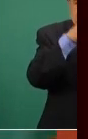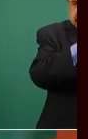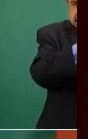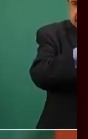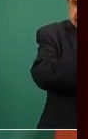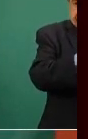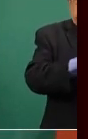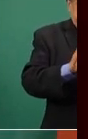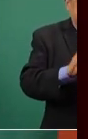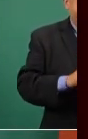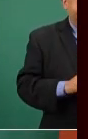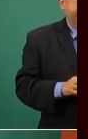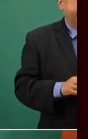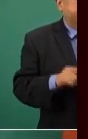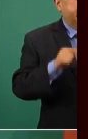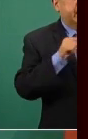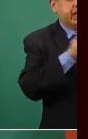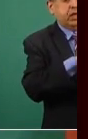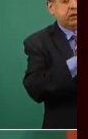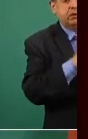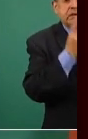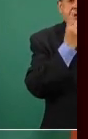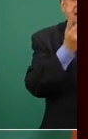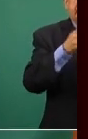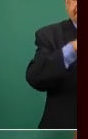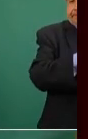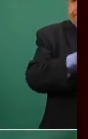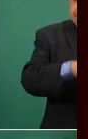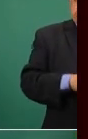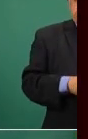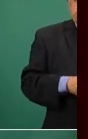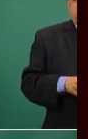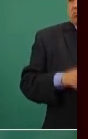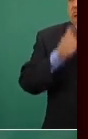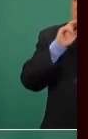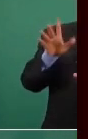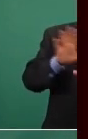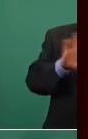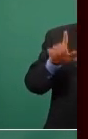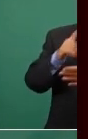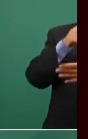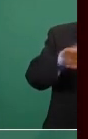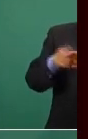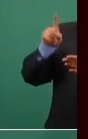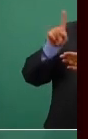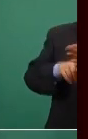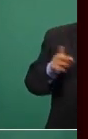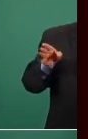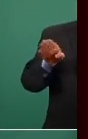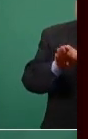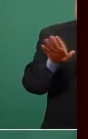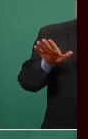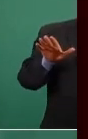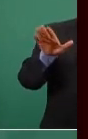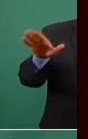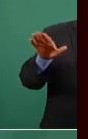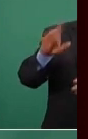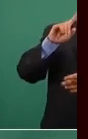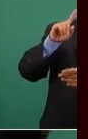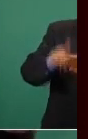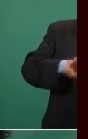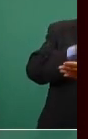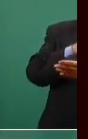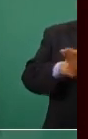hablan de que se cancele el aeropuerto que se